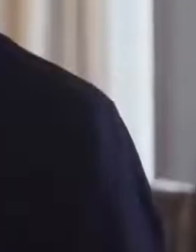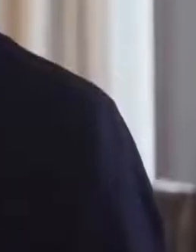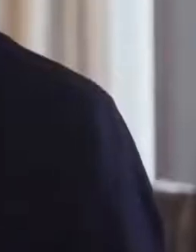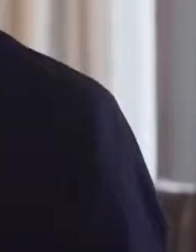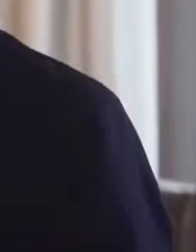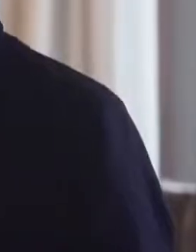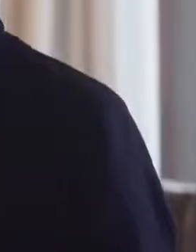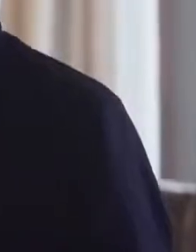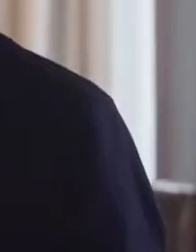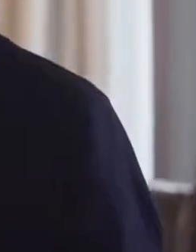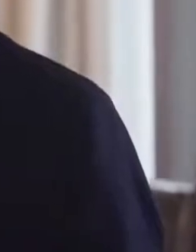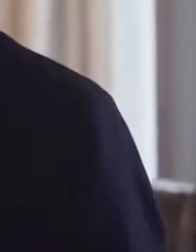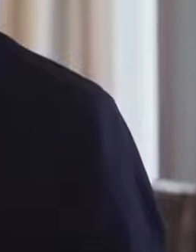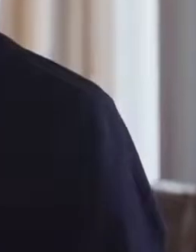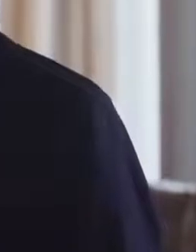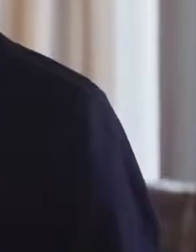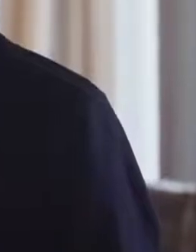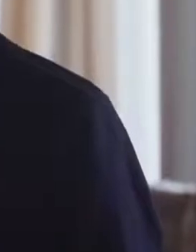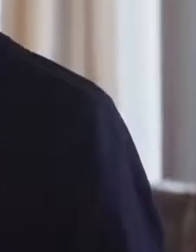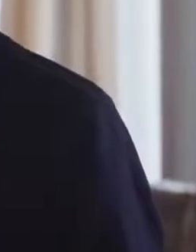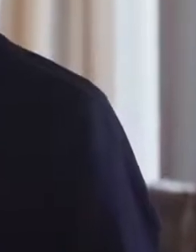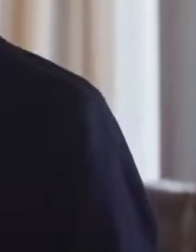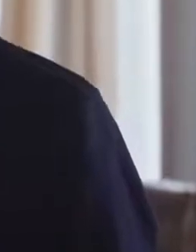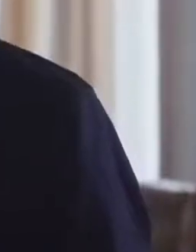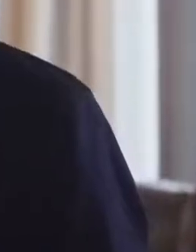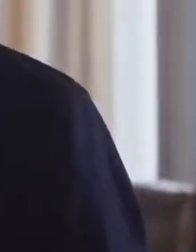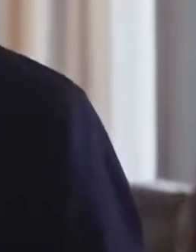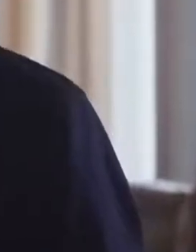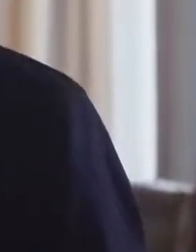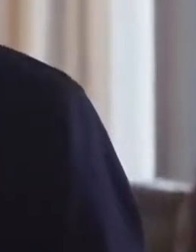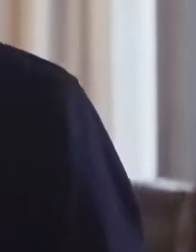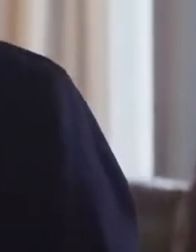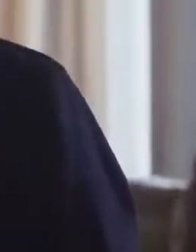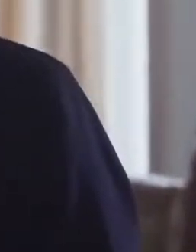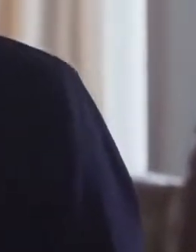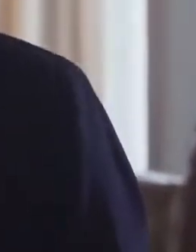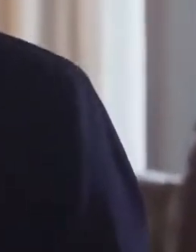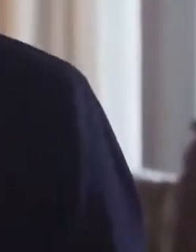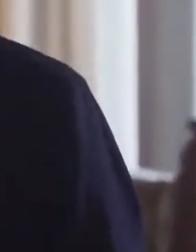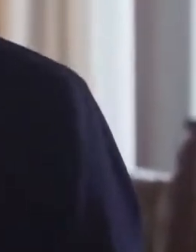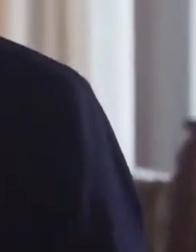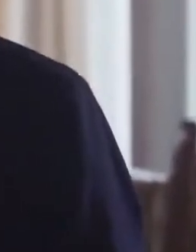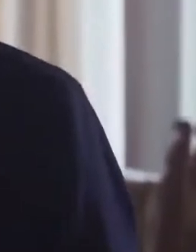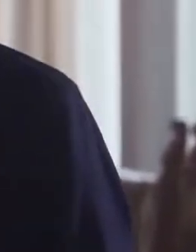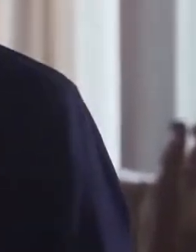se reinicien las entregas. Ahí van a ser como